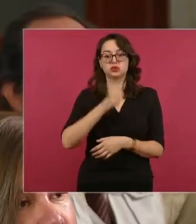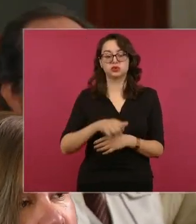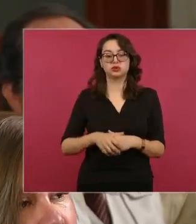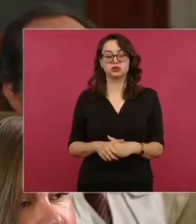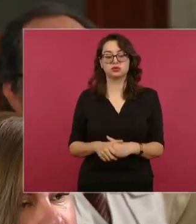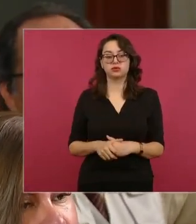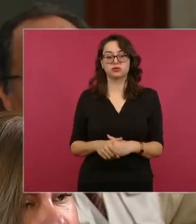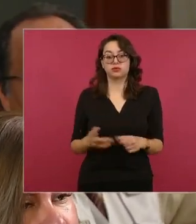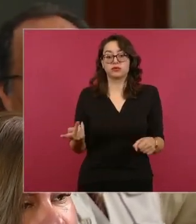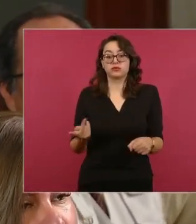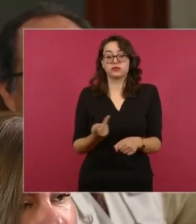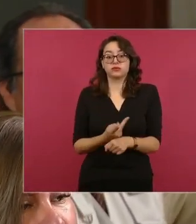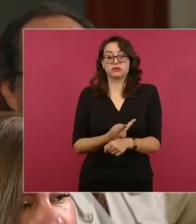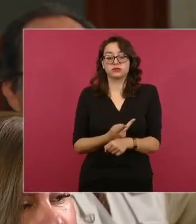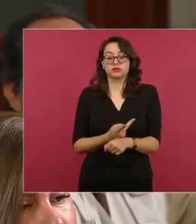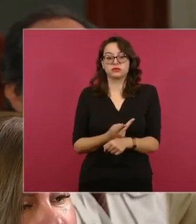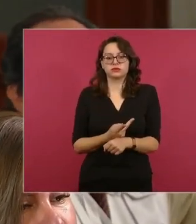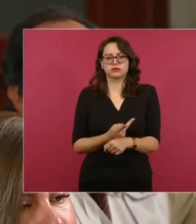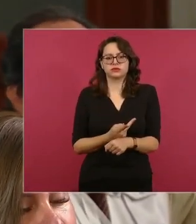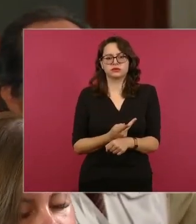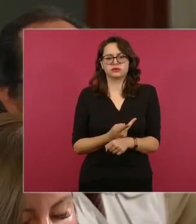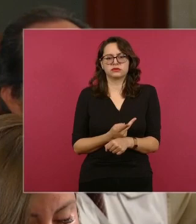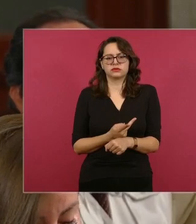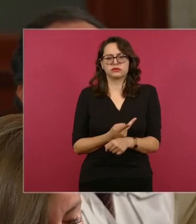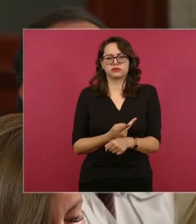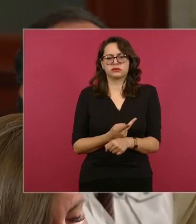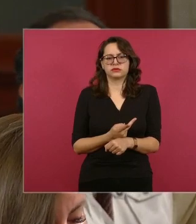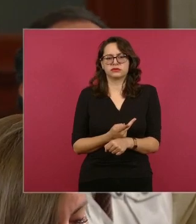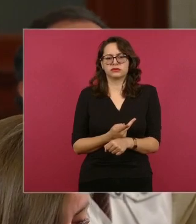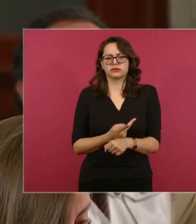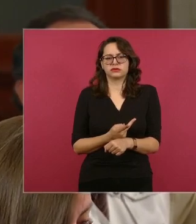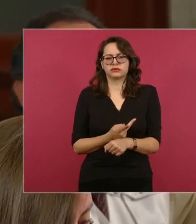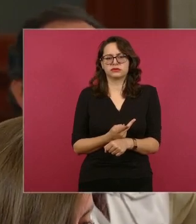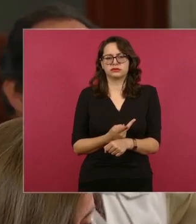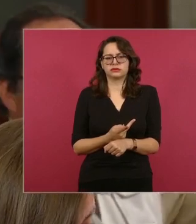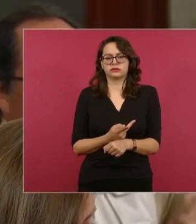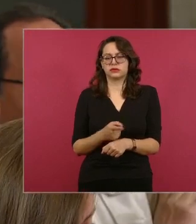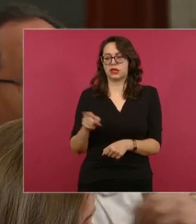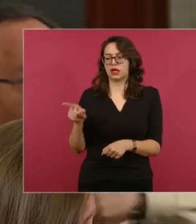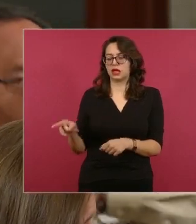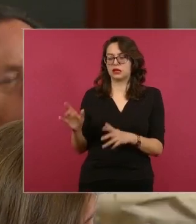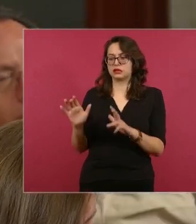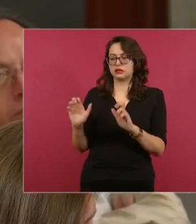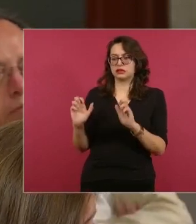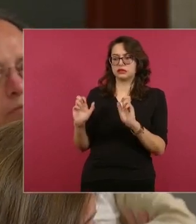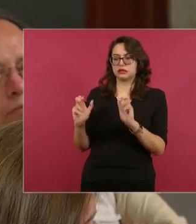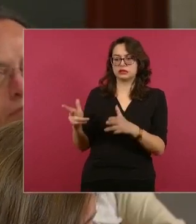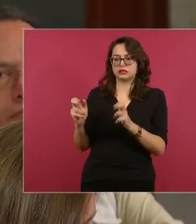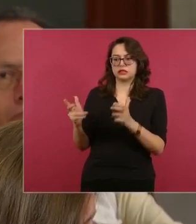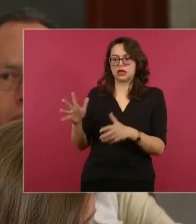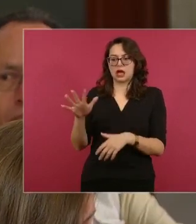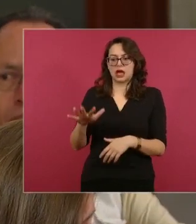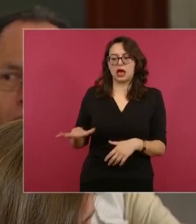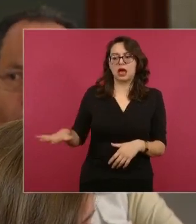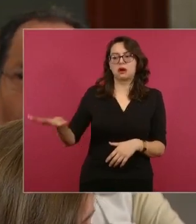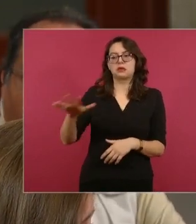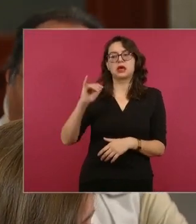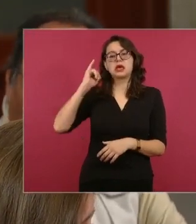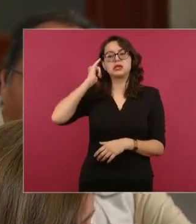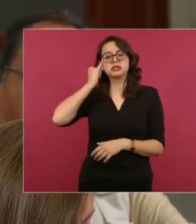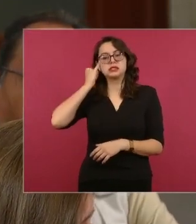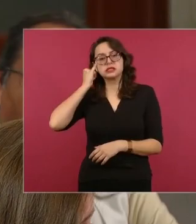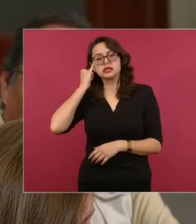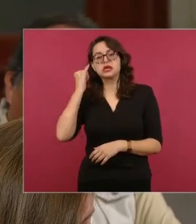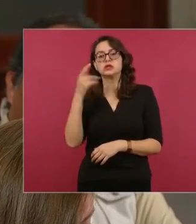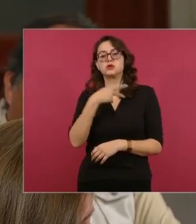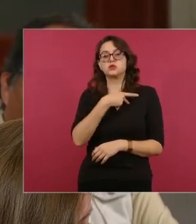Transformación está pagando la deuda de justicia que se tiene con el pueblo de Chiapas, especialmente con los indígenas, con